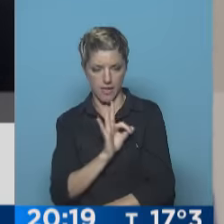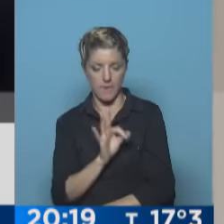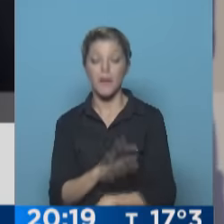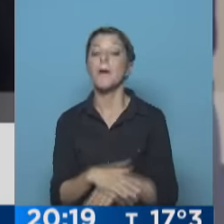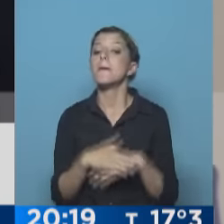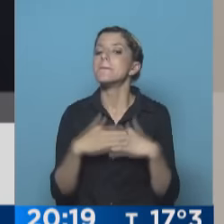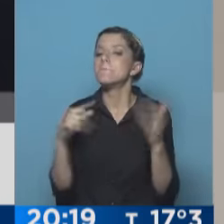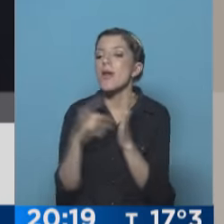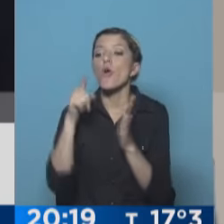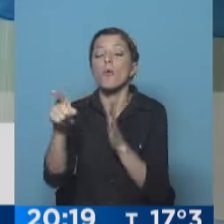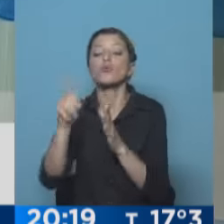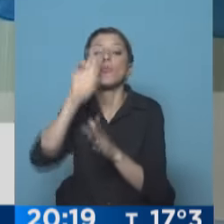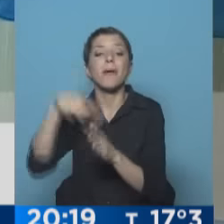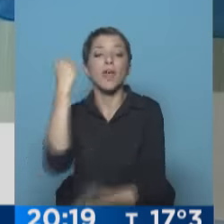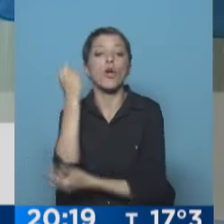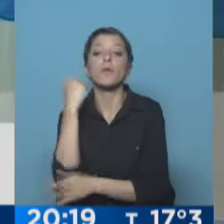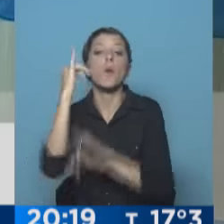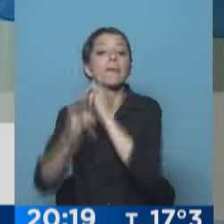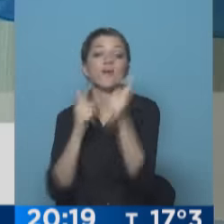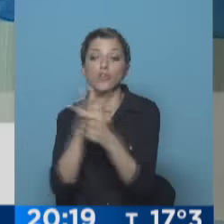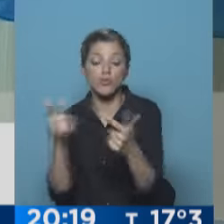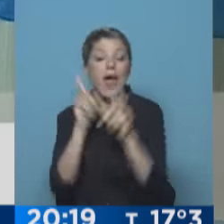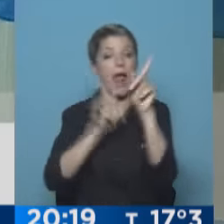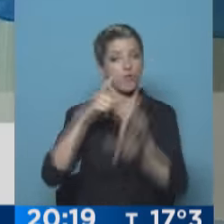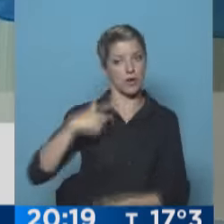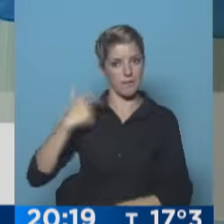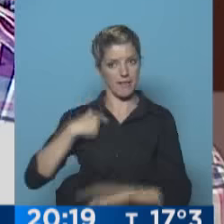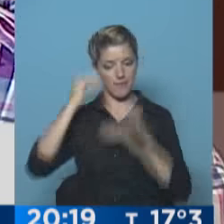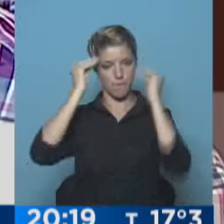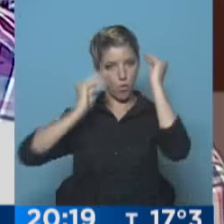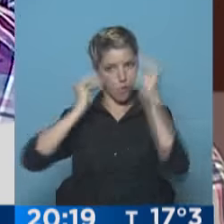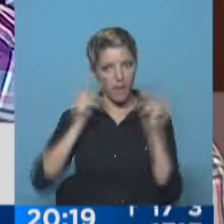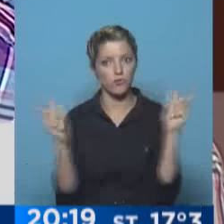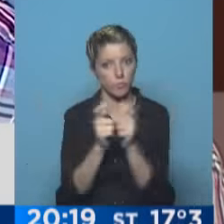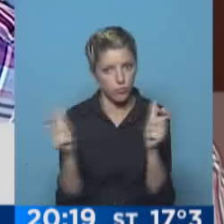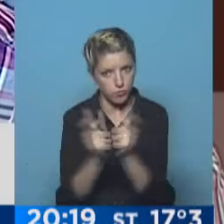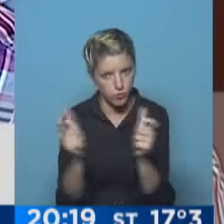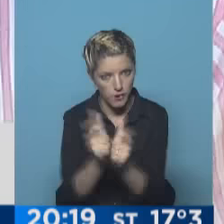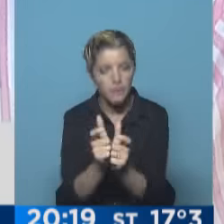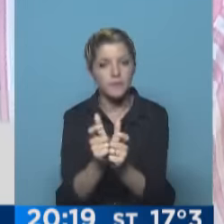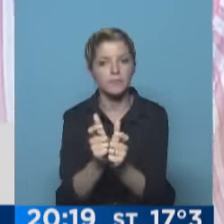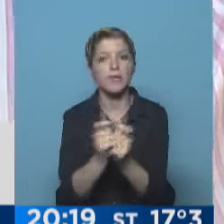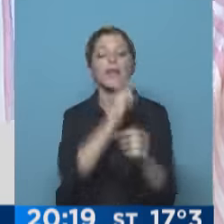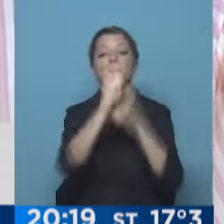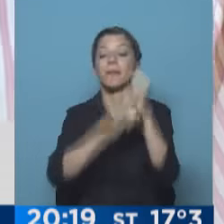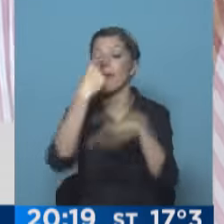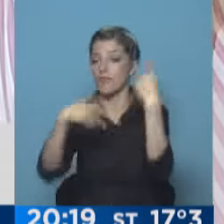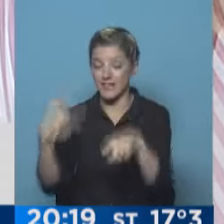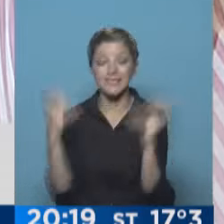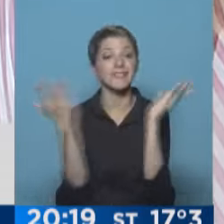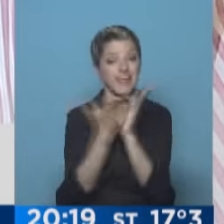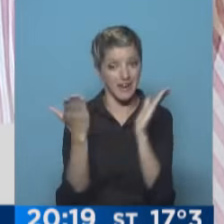explica el plan económico del PRO, gremialistas preocupados hacen asambleas gremiales políticas en fábricas y analizan